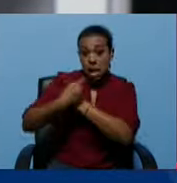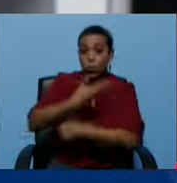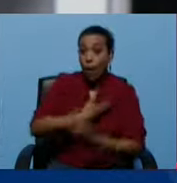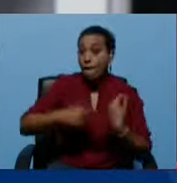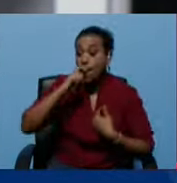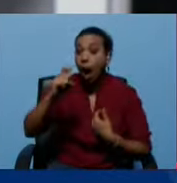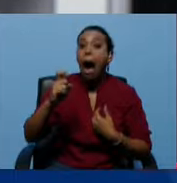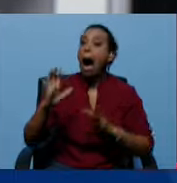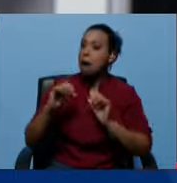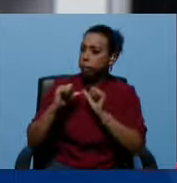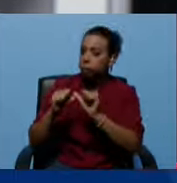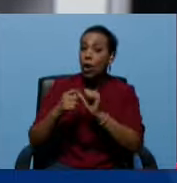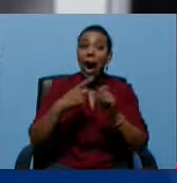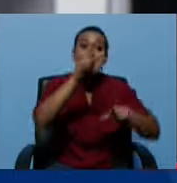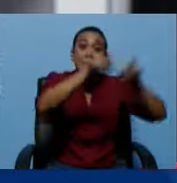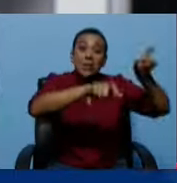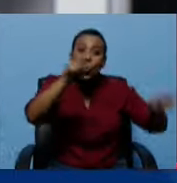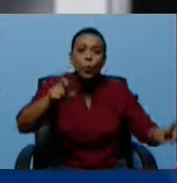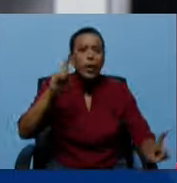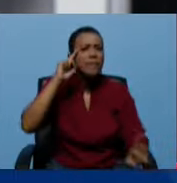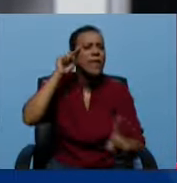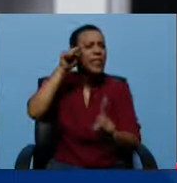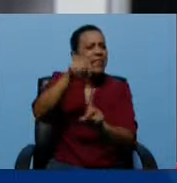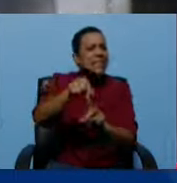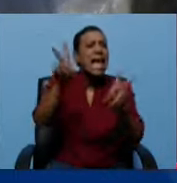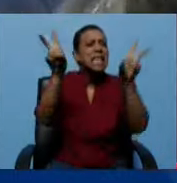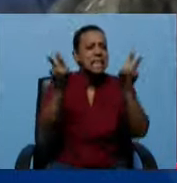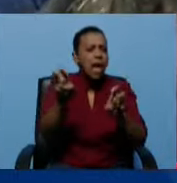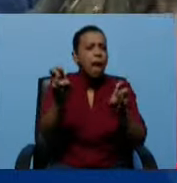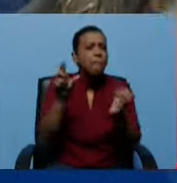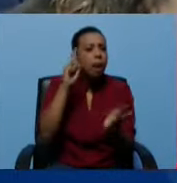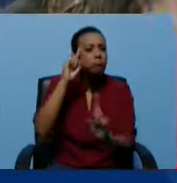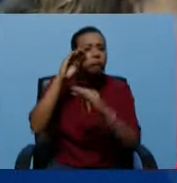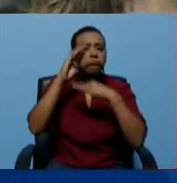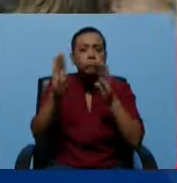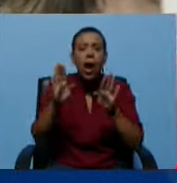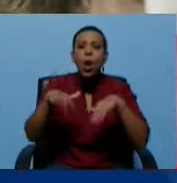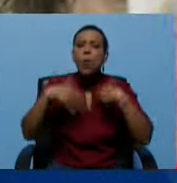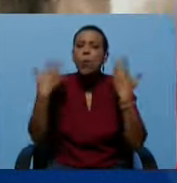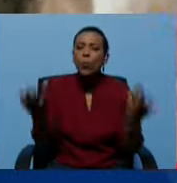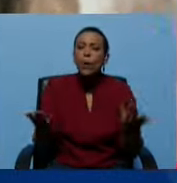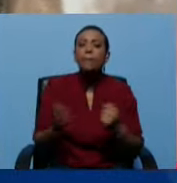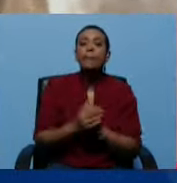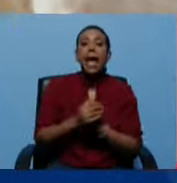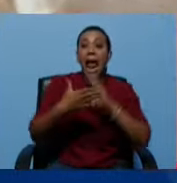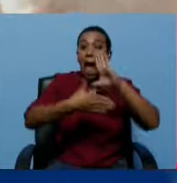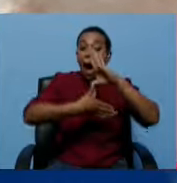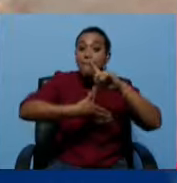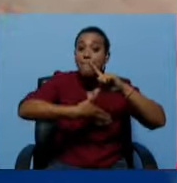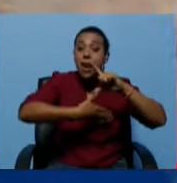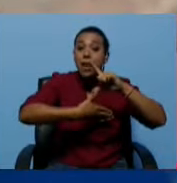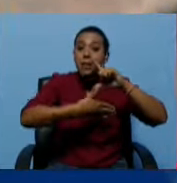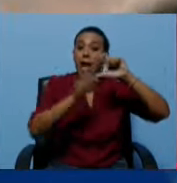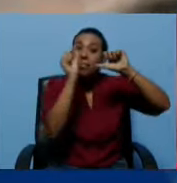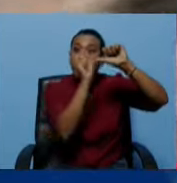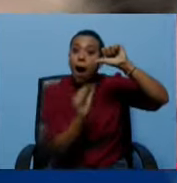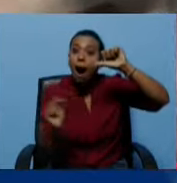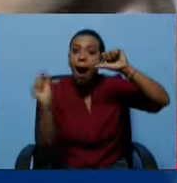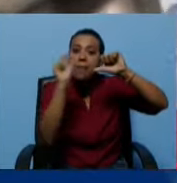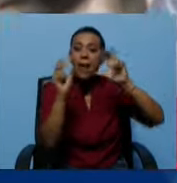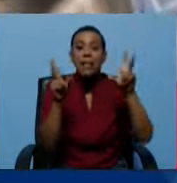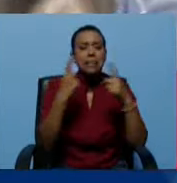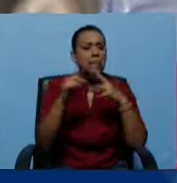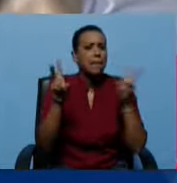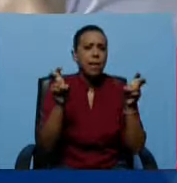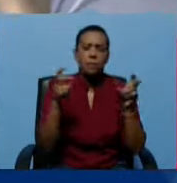a aquellos que enfatizan y centran su atención en América Latina y el Caribe, en temas